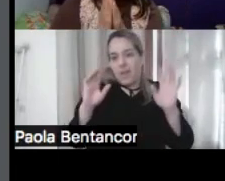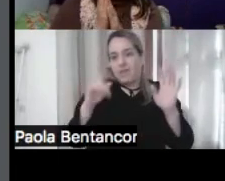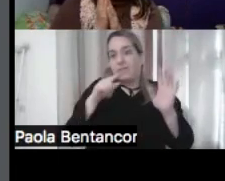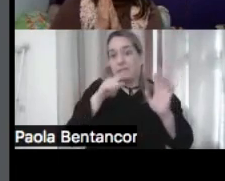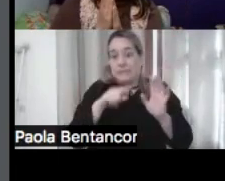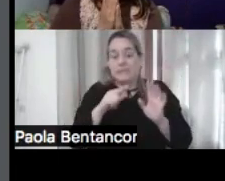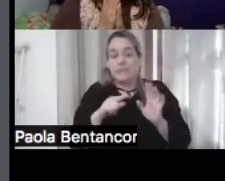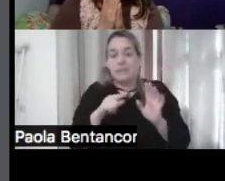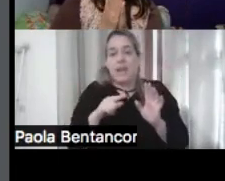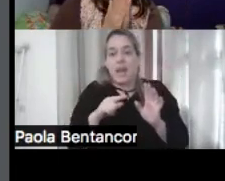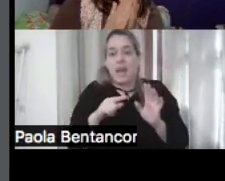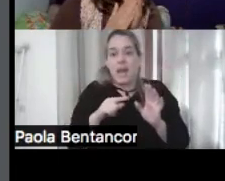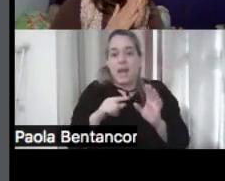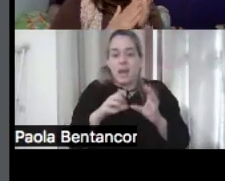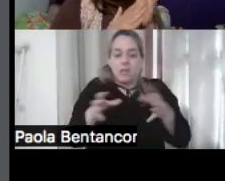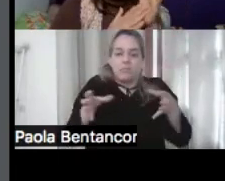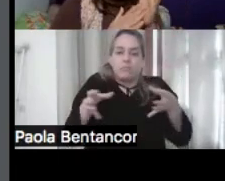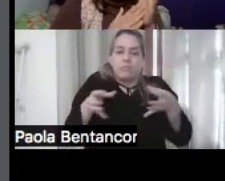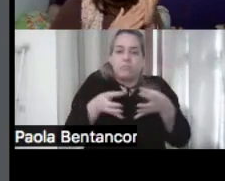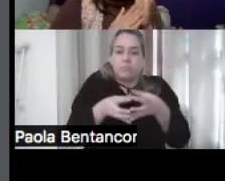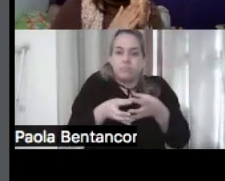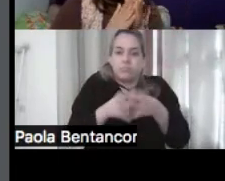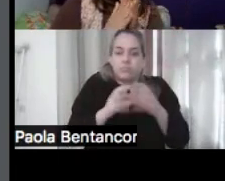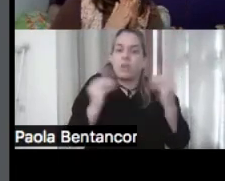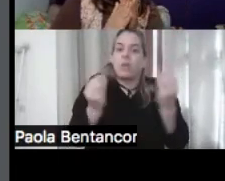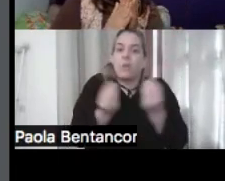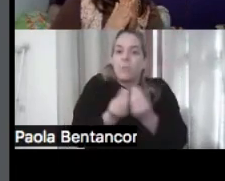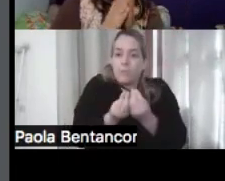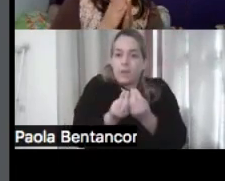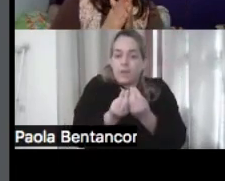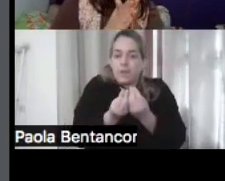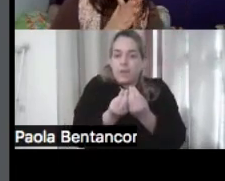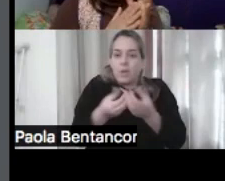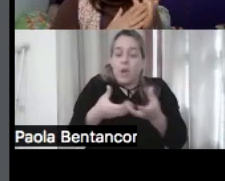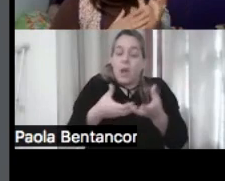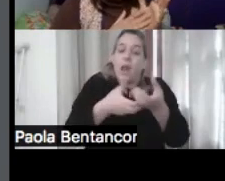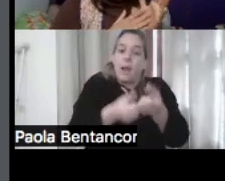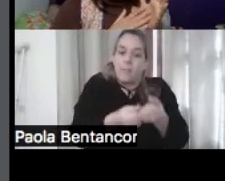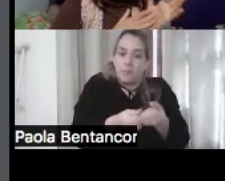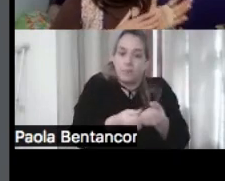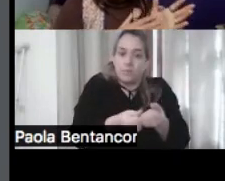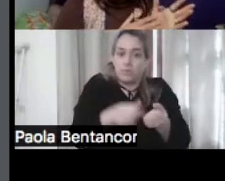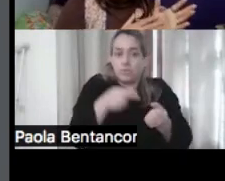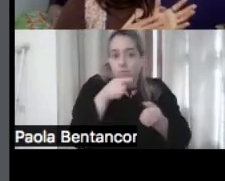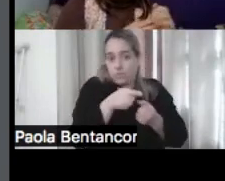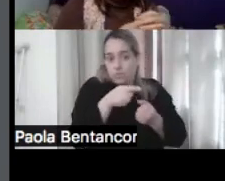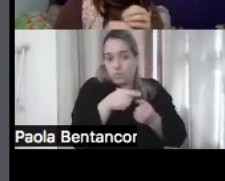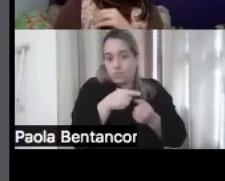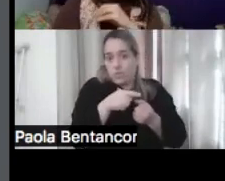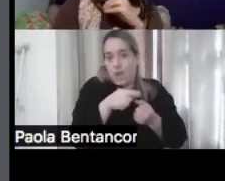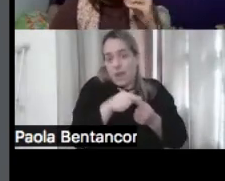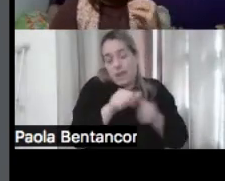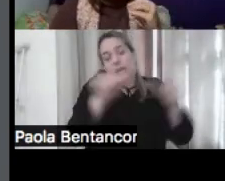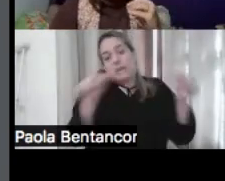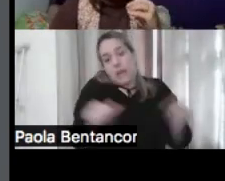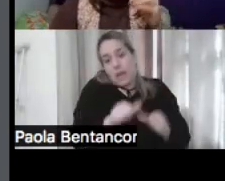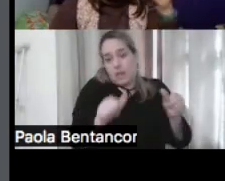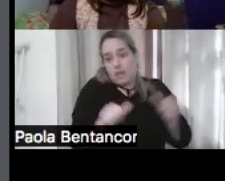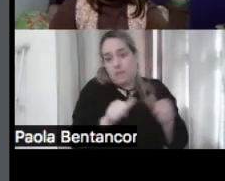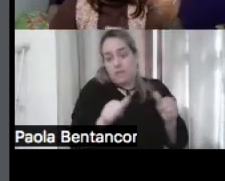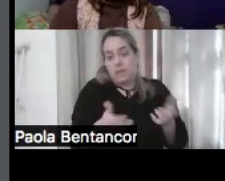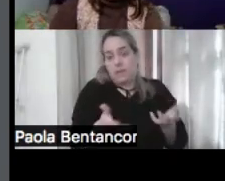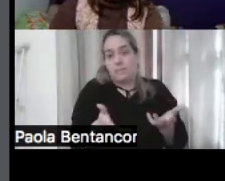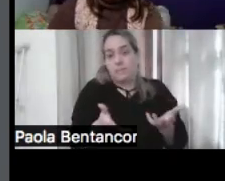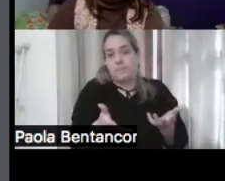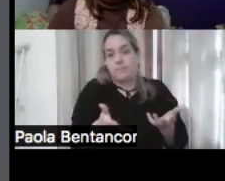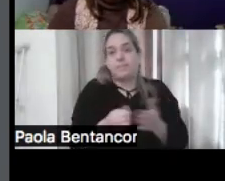construir apoyos vinculados a formas de realizar una actividad. Y volvemos a lo